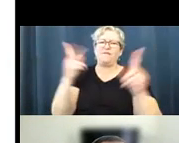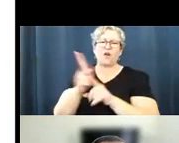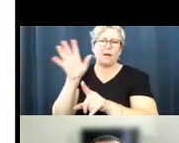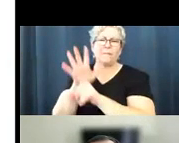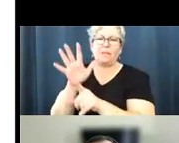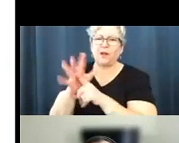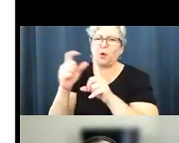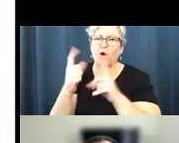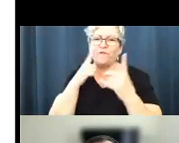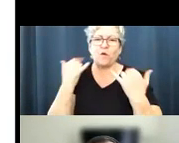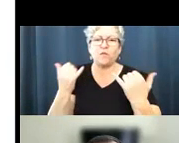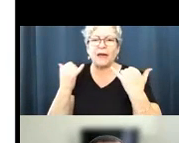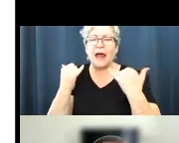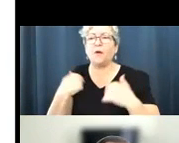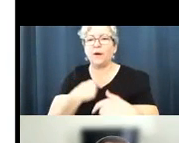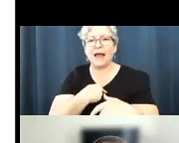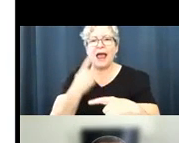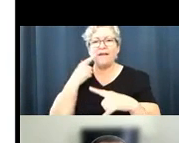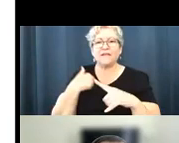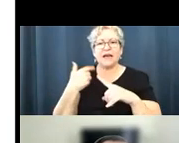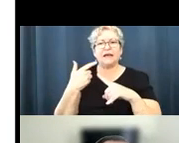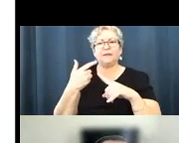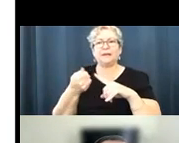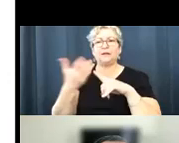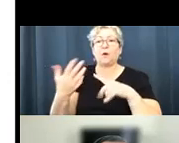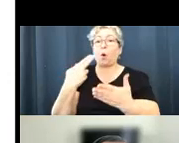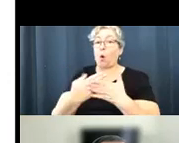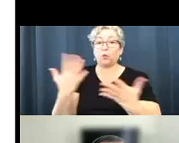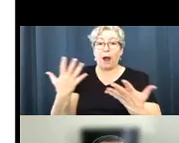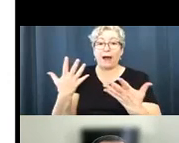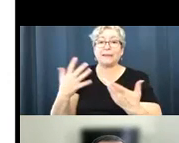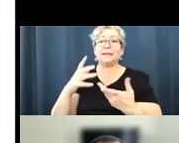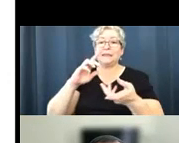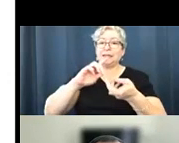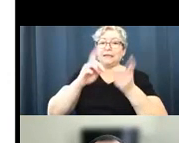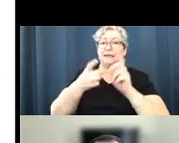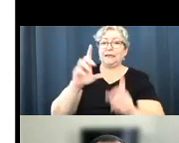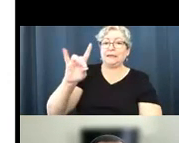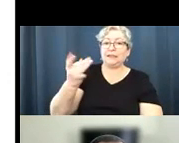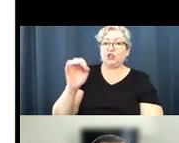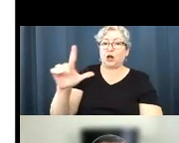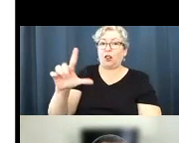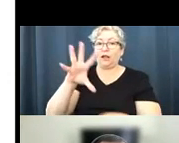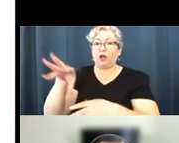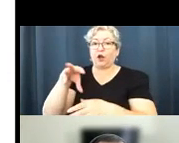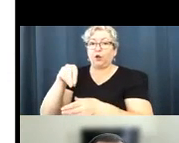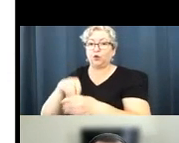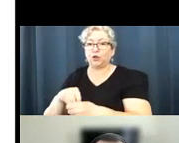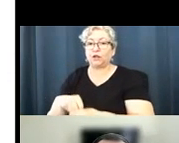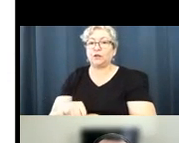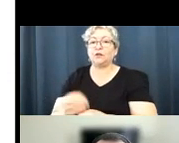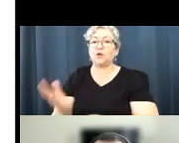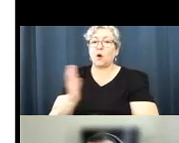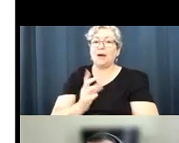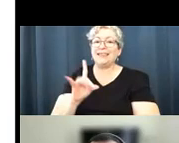ciudad. Y es una palabra muy popular, pero nosotros tenemos algo que se lo expande un poco más y se llama inclusión